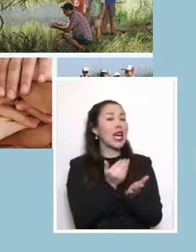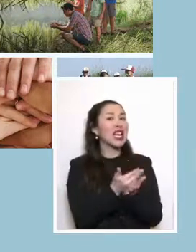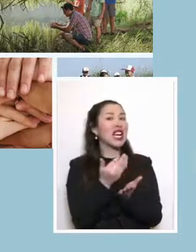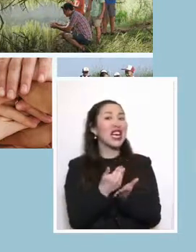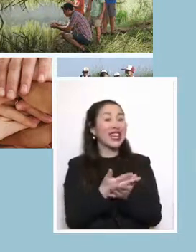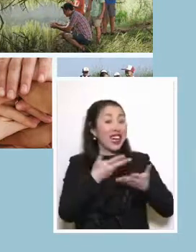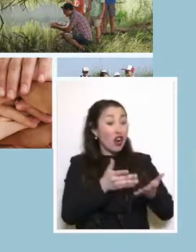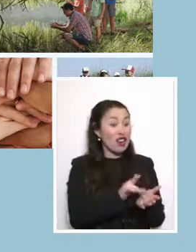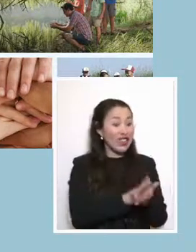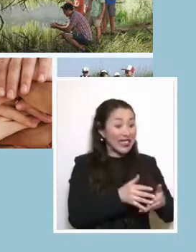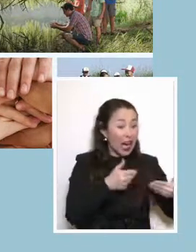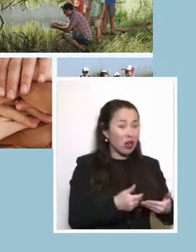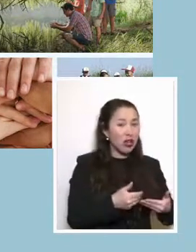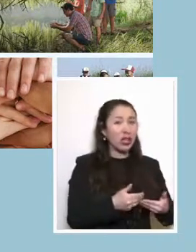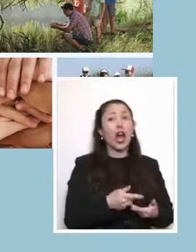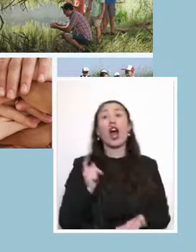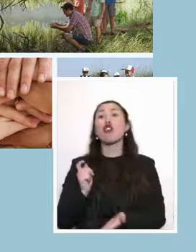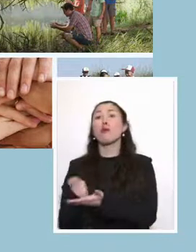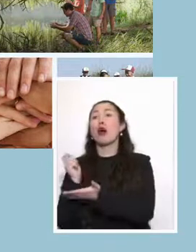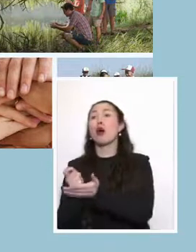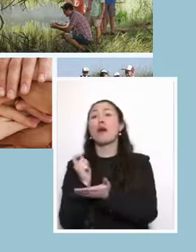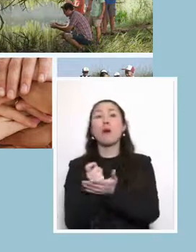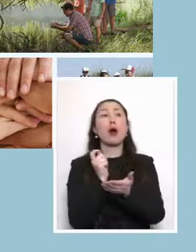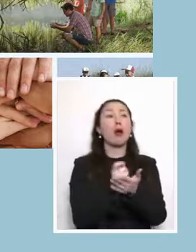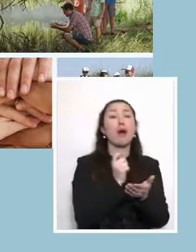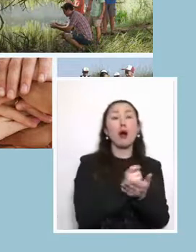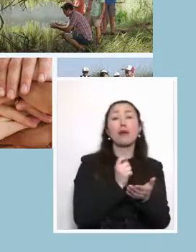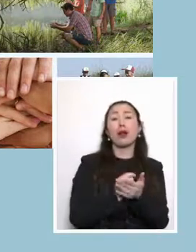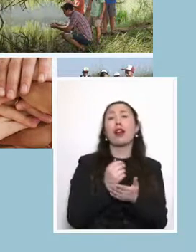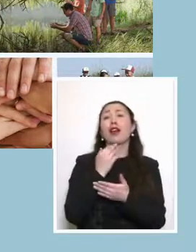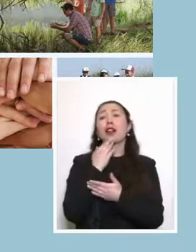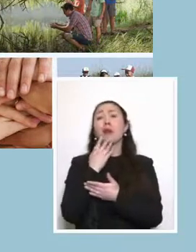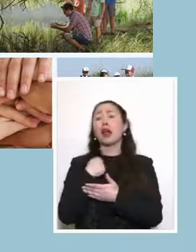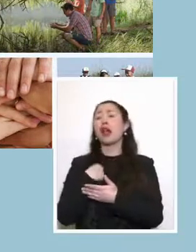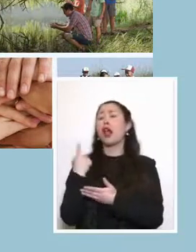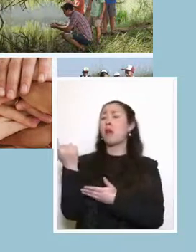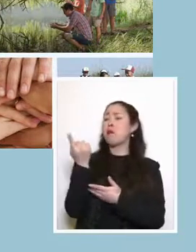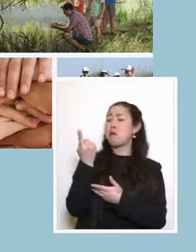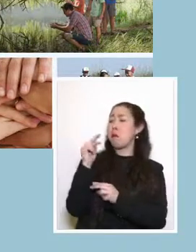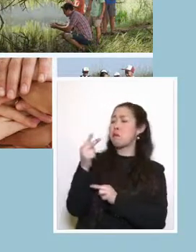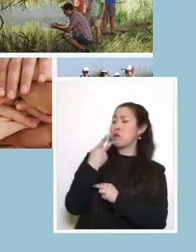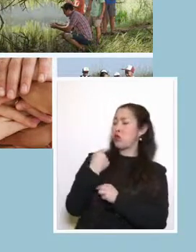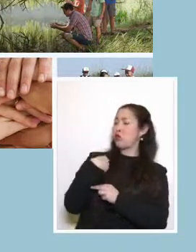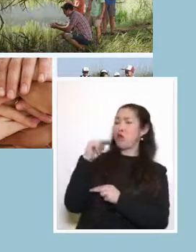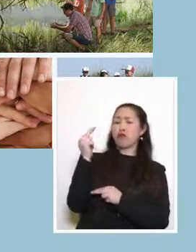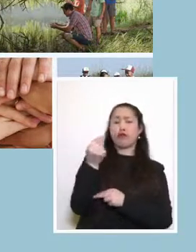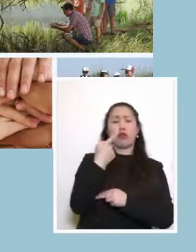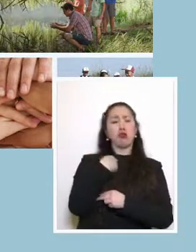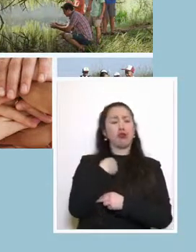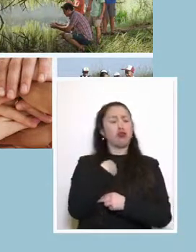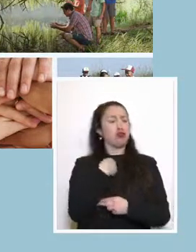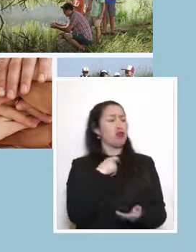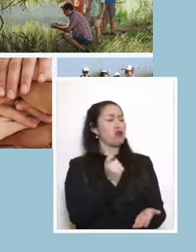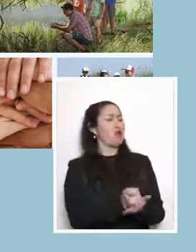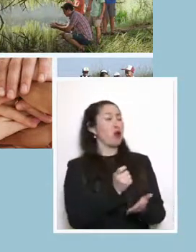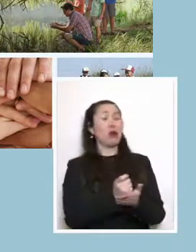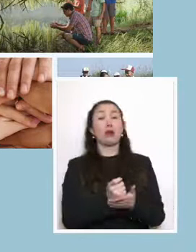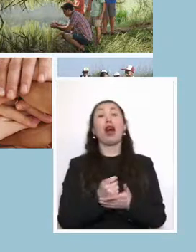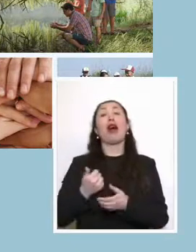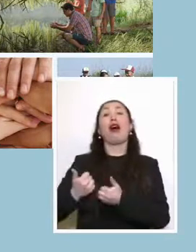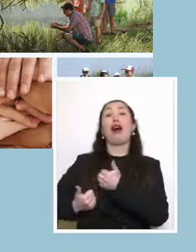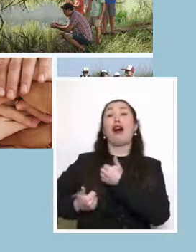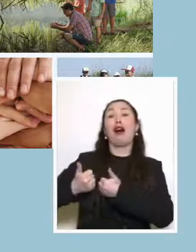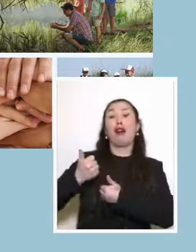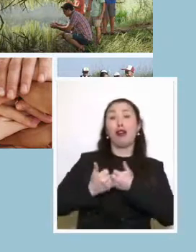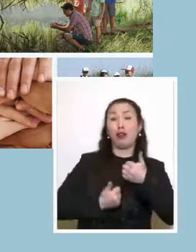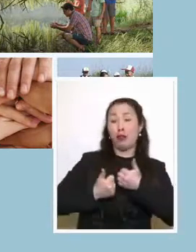al consumismo excesivo, así como al individualismo adquisitivo, a la competitividad y a